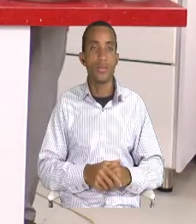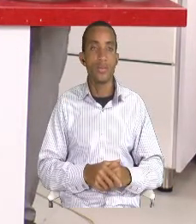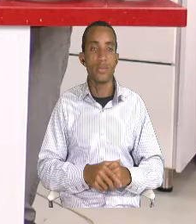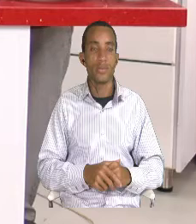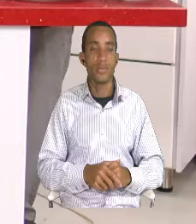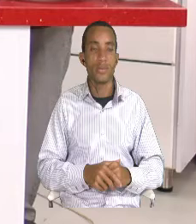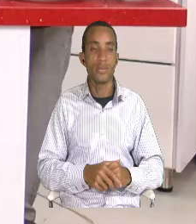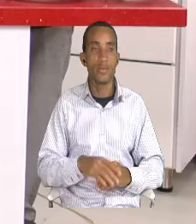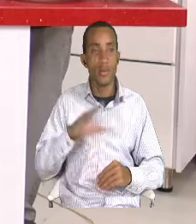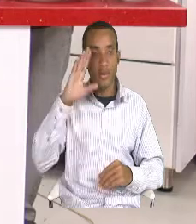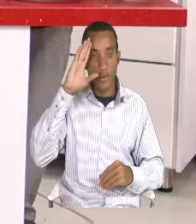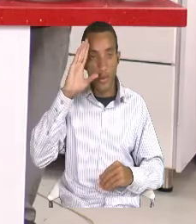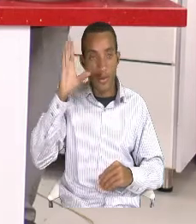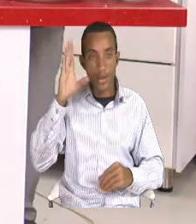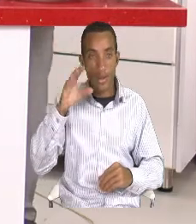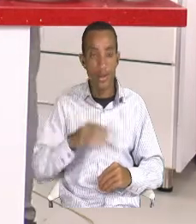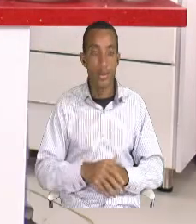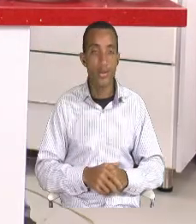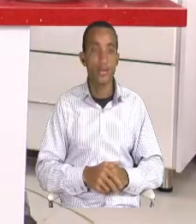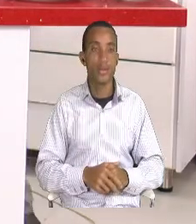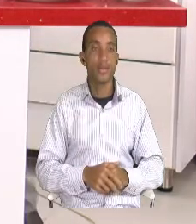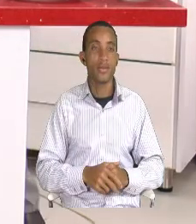Carmen. Hola, hola.